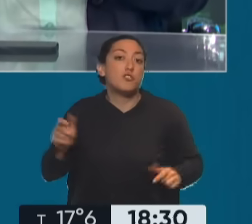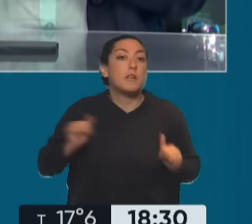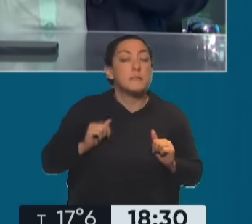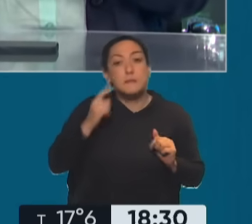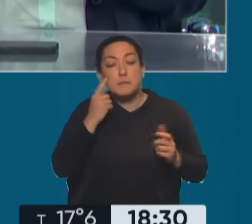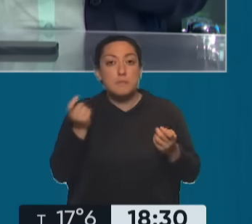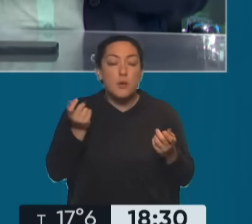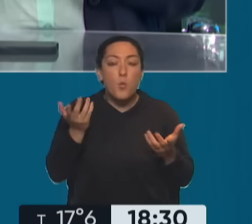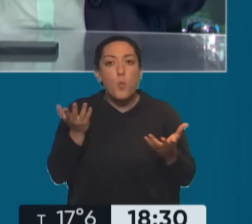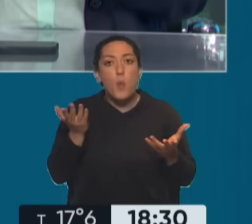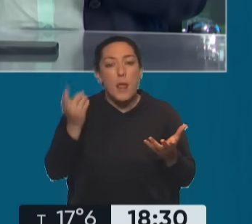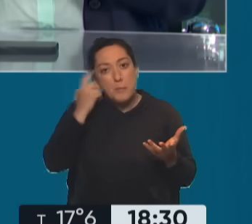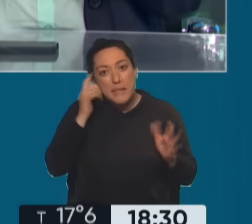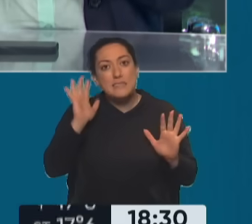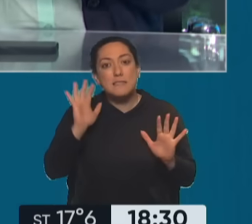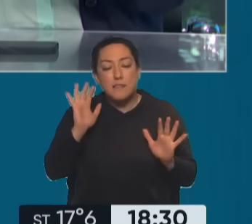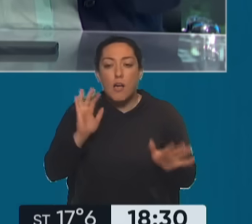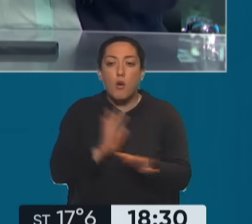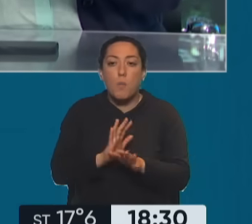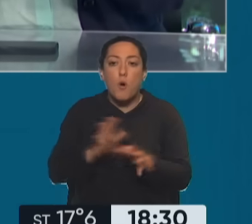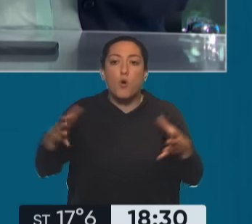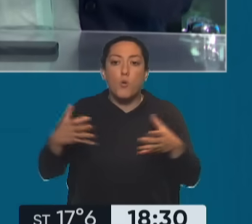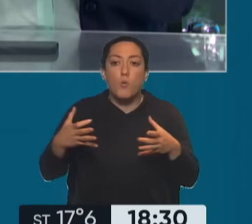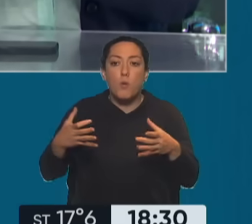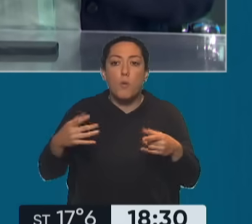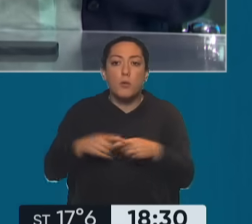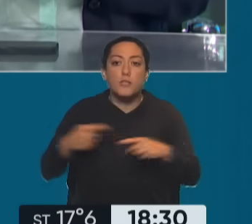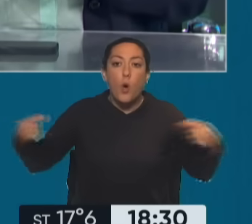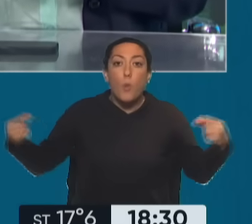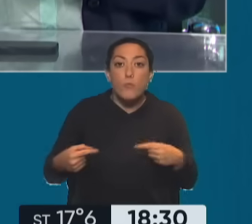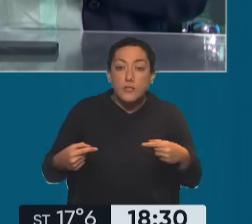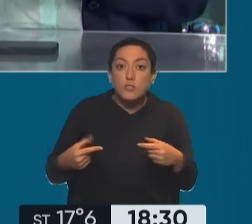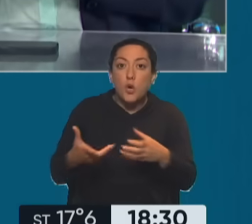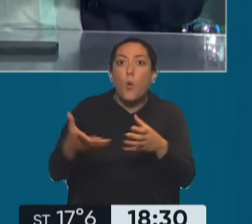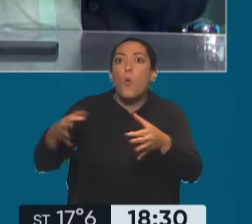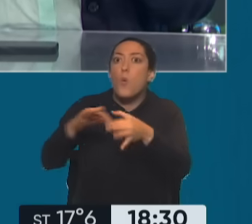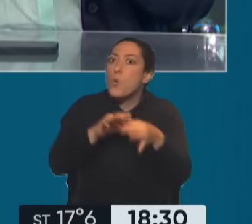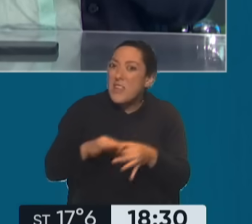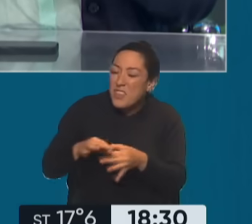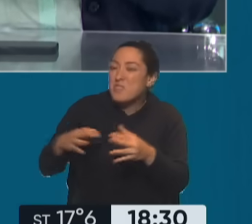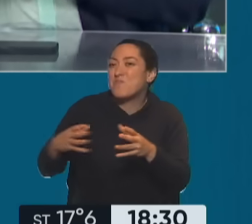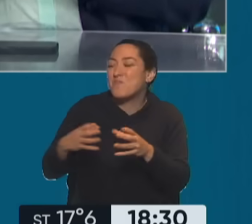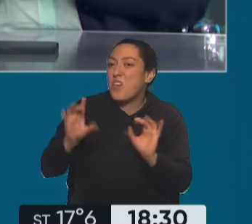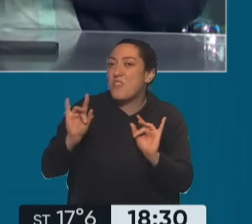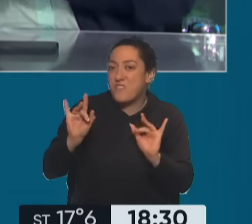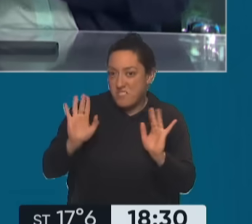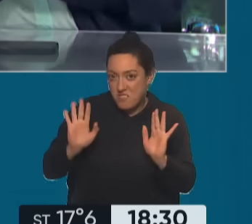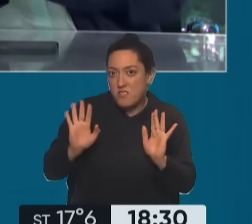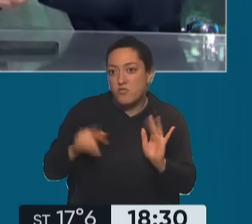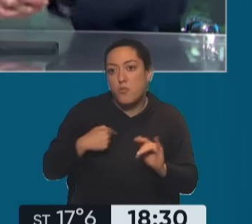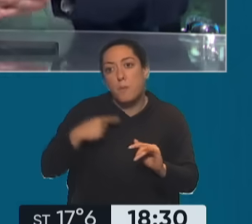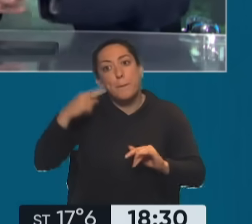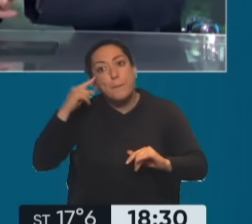es difícil imaginar que la coalición opositora permanezca unida. Yo creo que, bueno, probablemente esto termine en